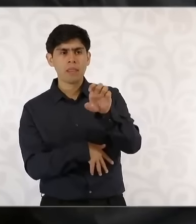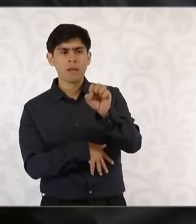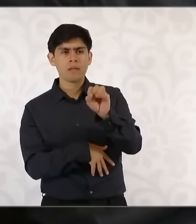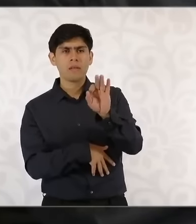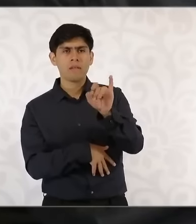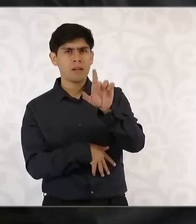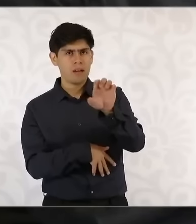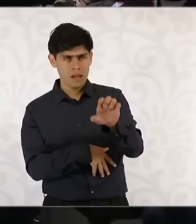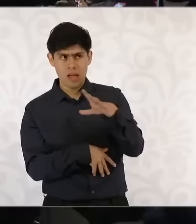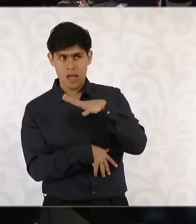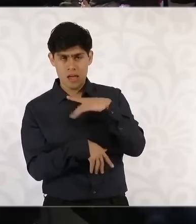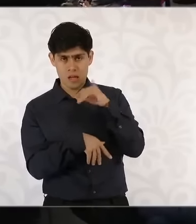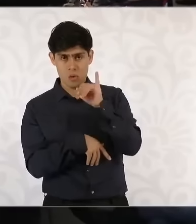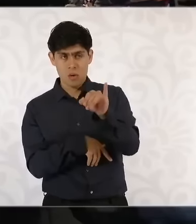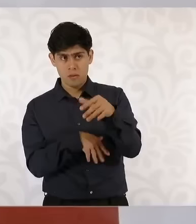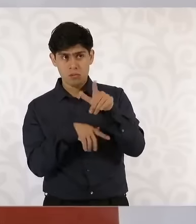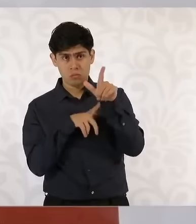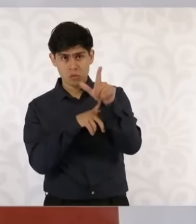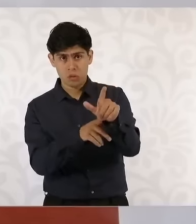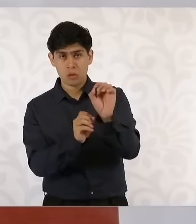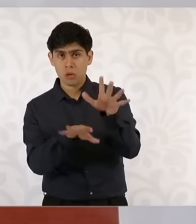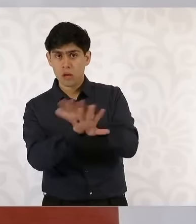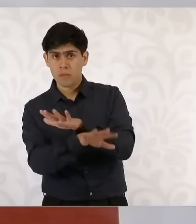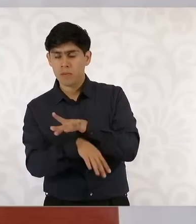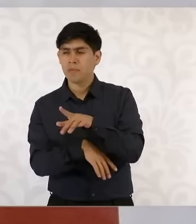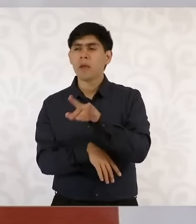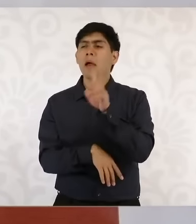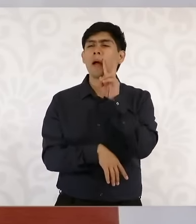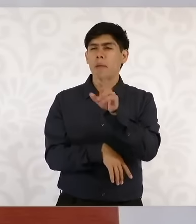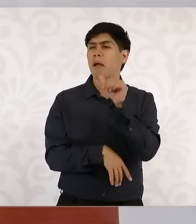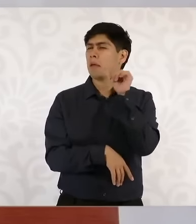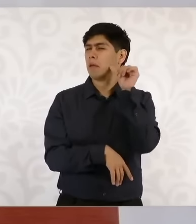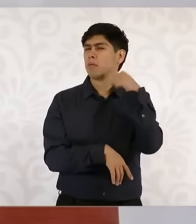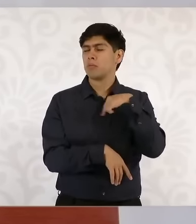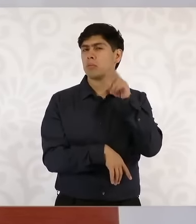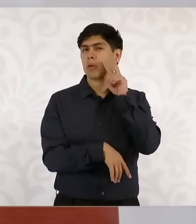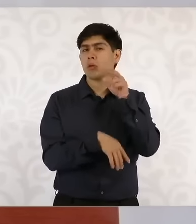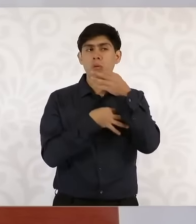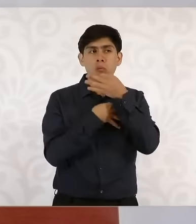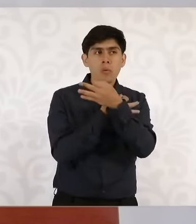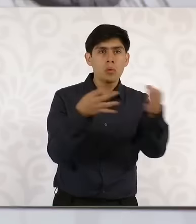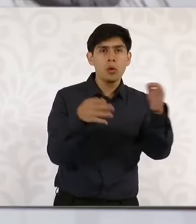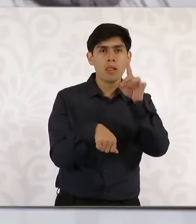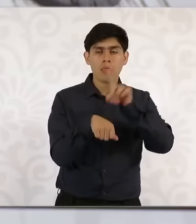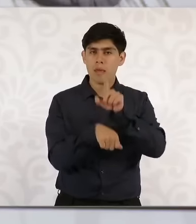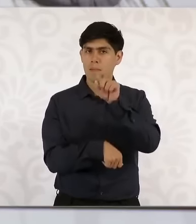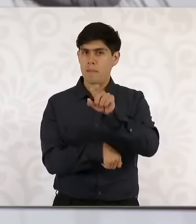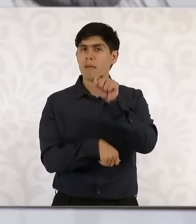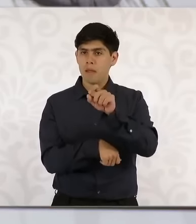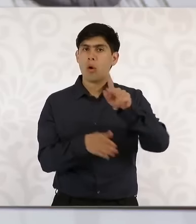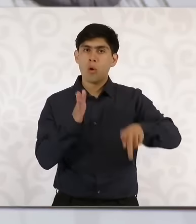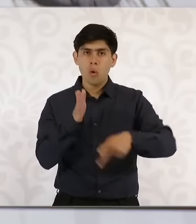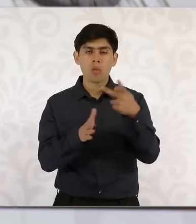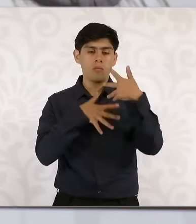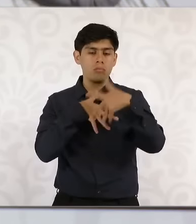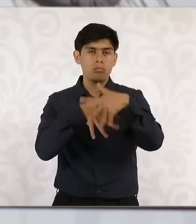rutas. Vamos a ver, ¿no? Ayer salió un anuncio de que iban a movilizarse el 20, vamos a ver. Nuevamente